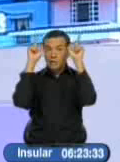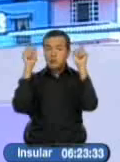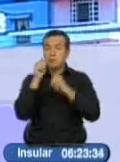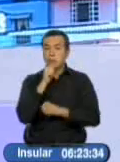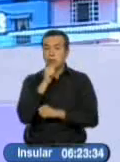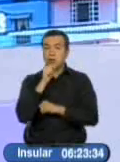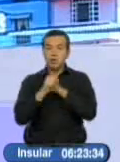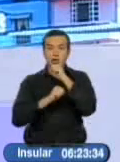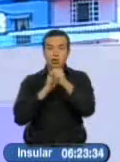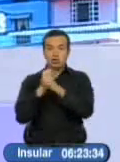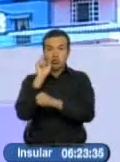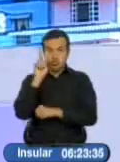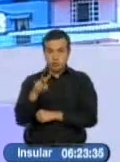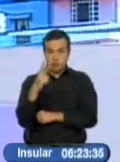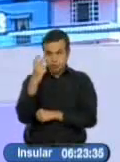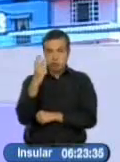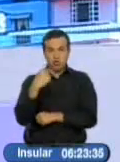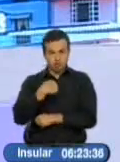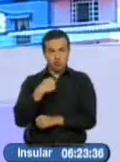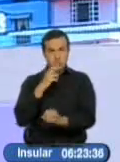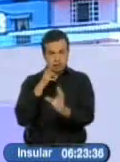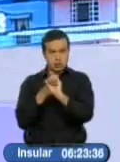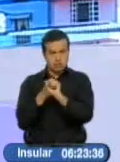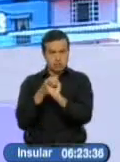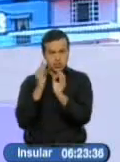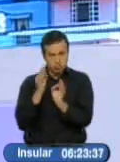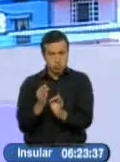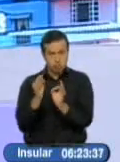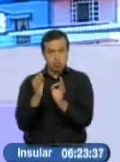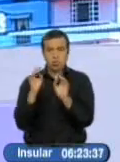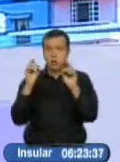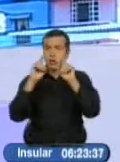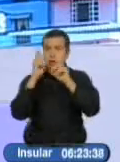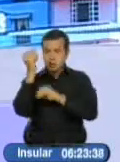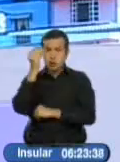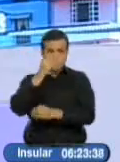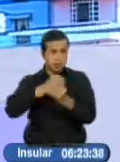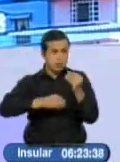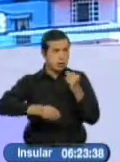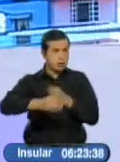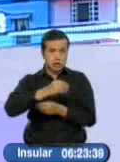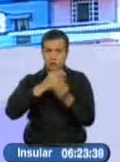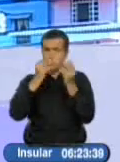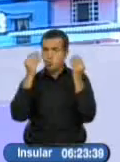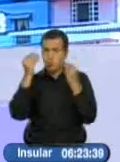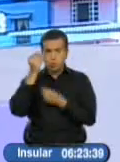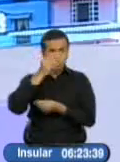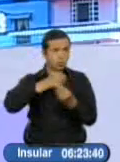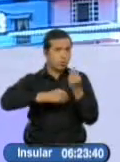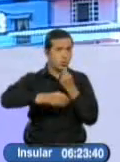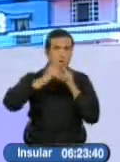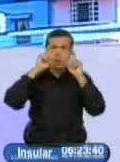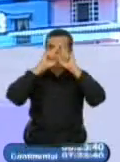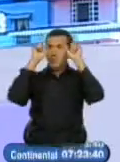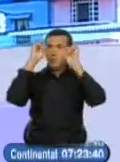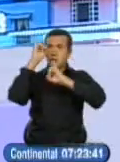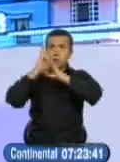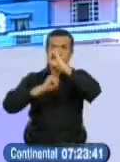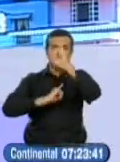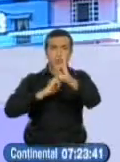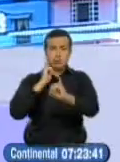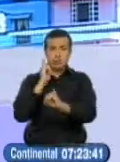2012. Yo mismo fui parte de algunos de ellos. Y el sector invirtió. compañías